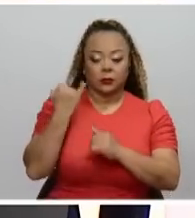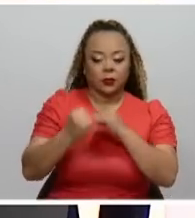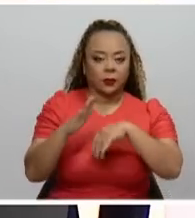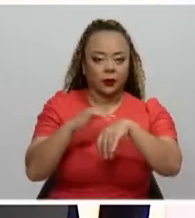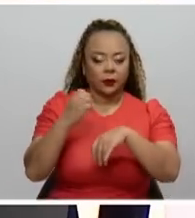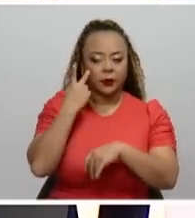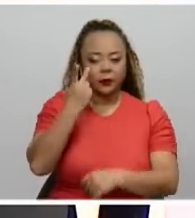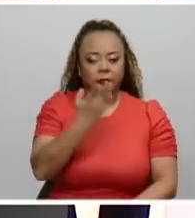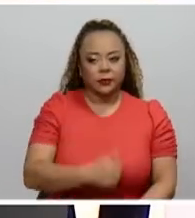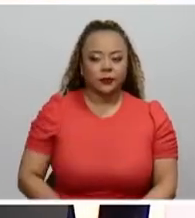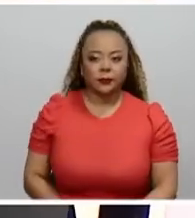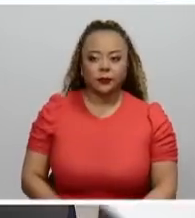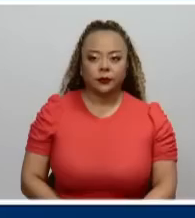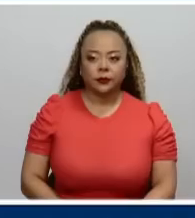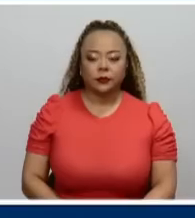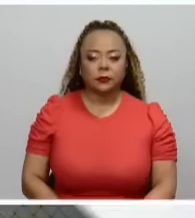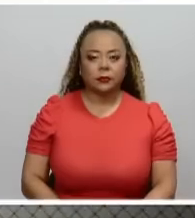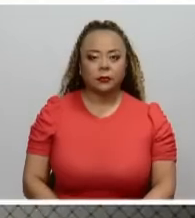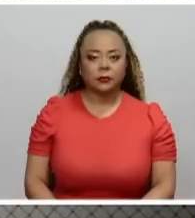convocatorias aquí lo vemos